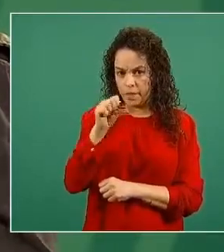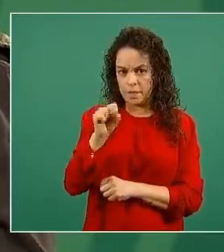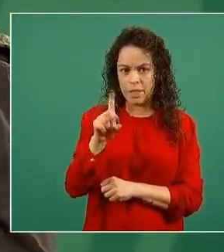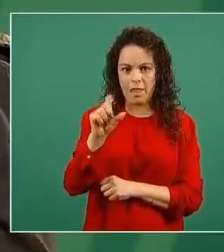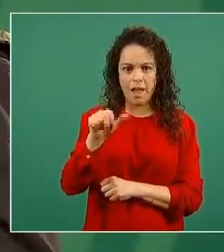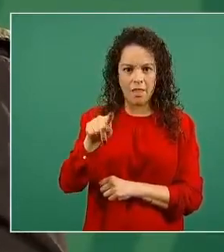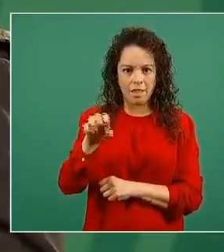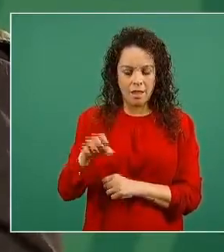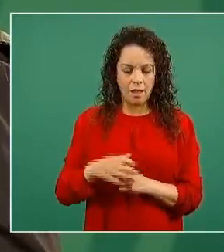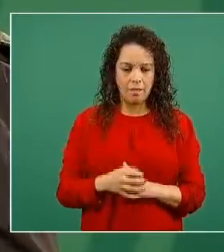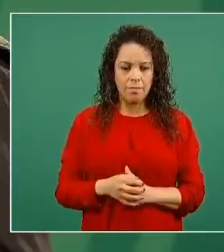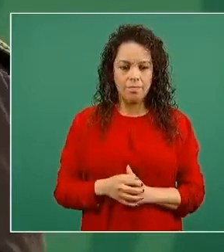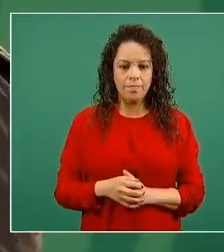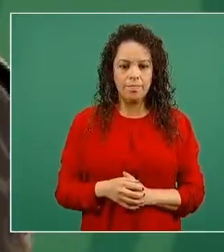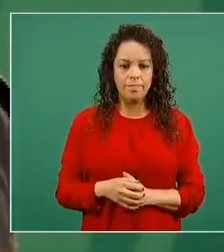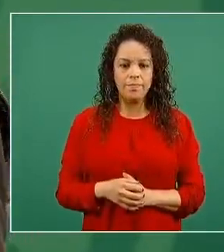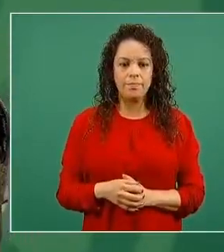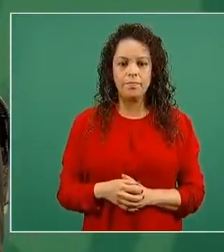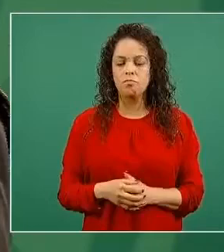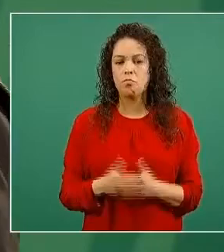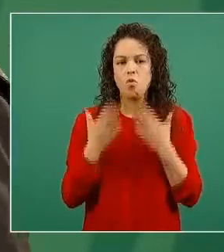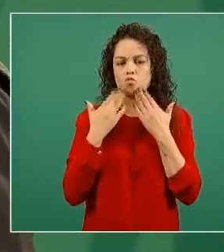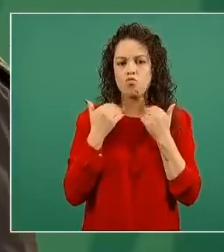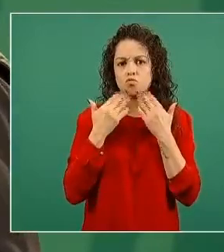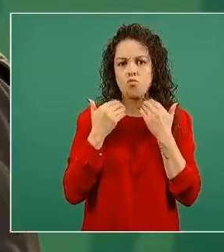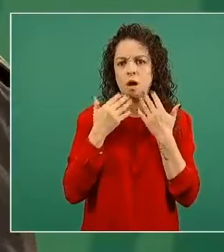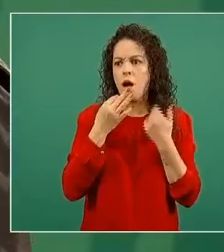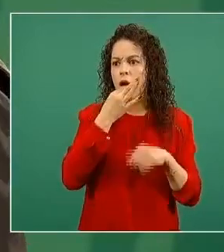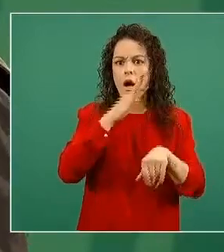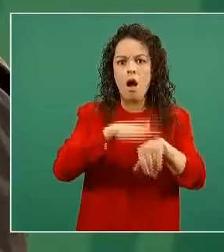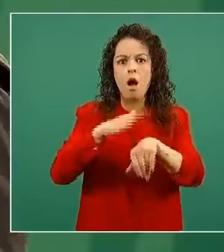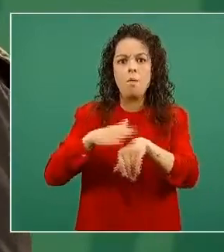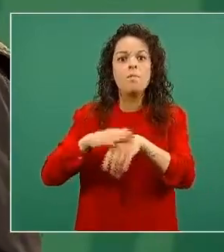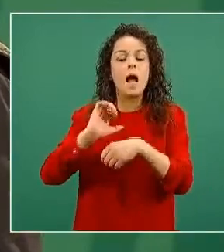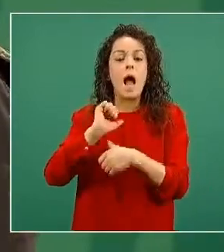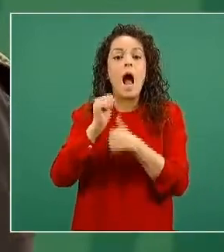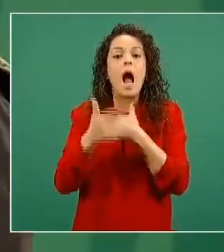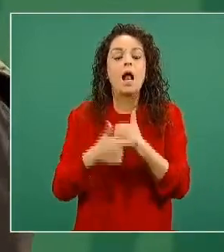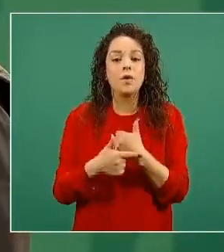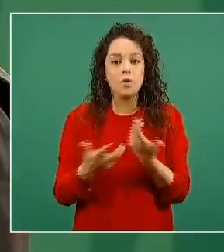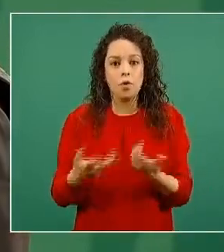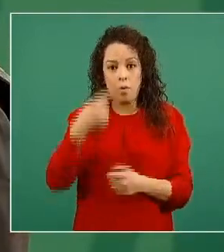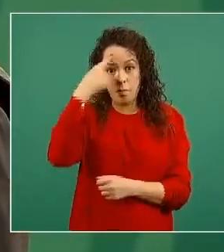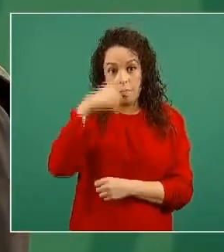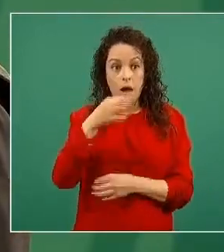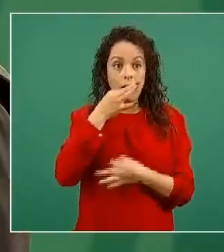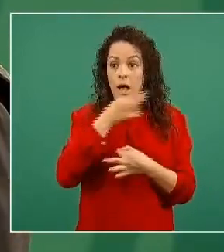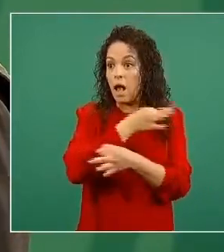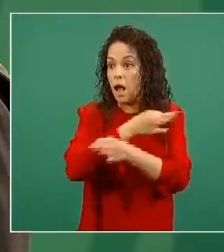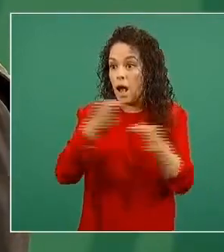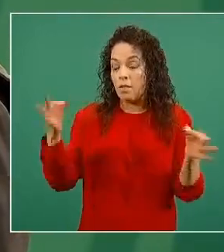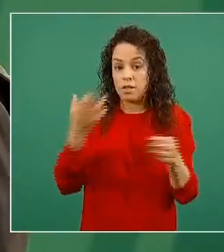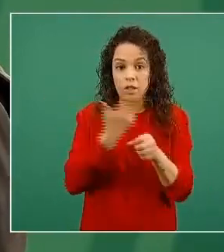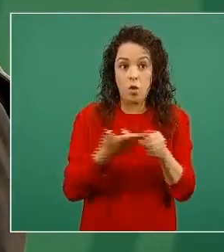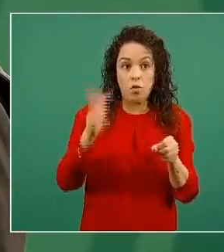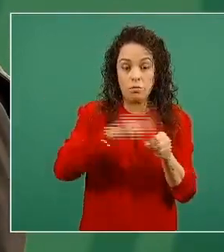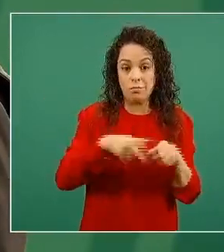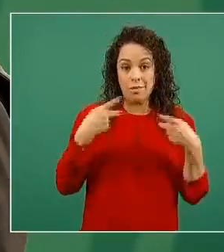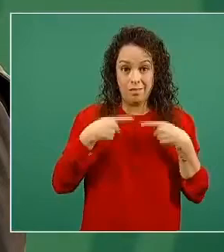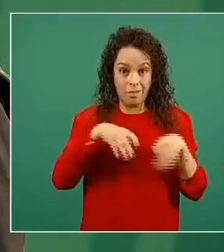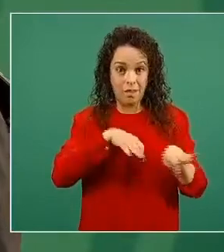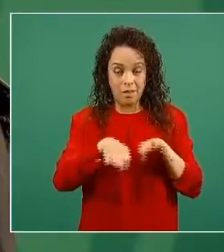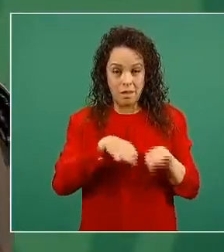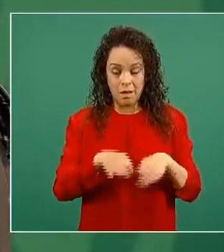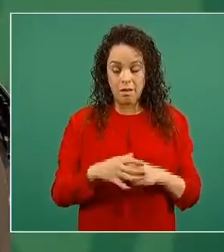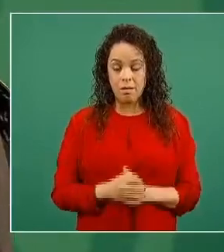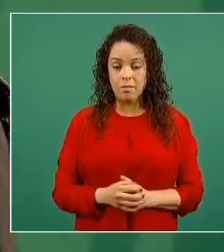sedación. No tenemos ninguna indicación para decirle al personal en los hospitales que